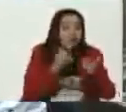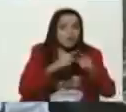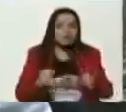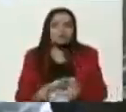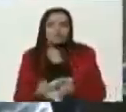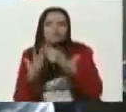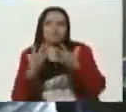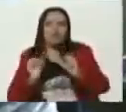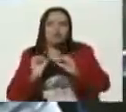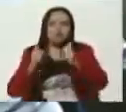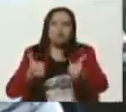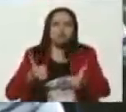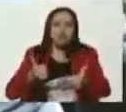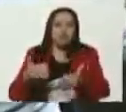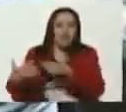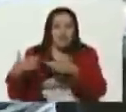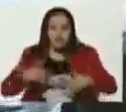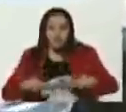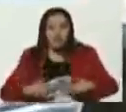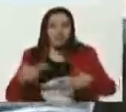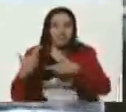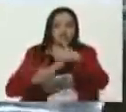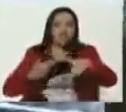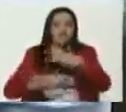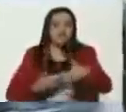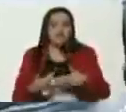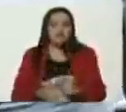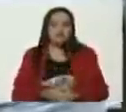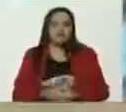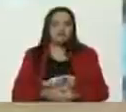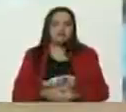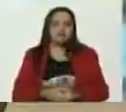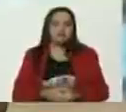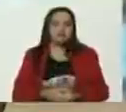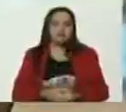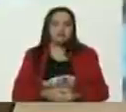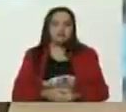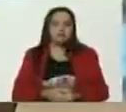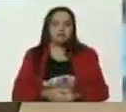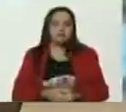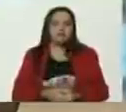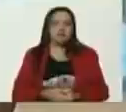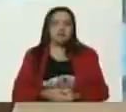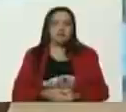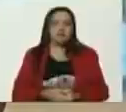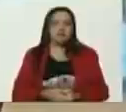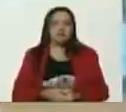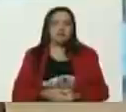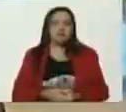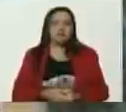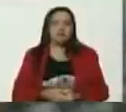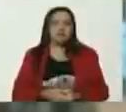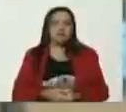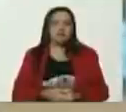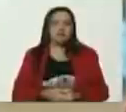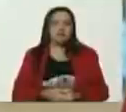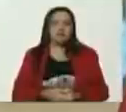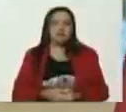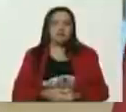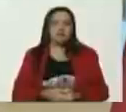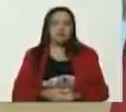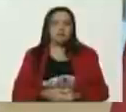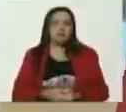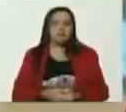lucha revolucionaria contra la dictadura de Batista. Con su verbo y prosa encendida, con los polvos del